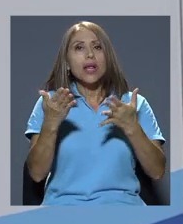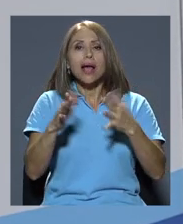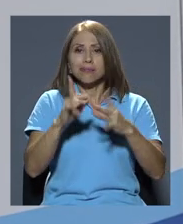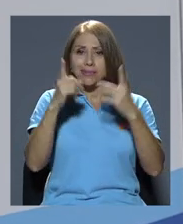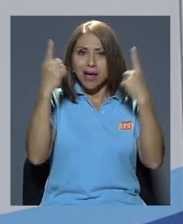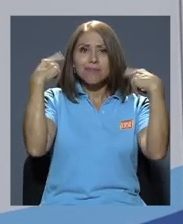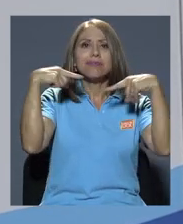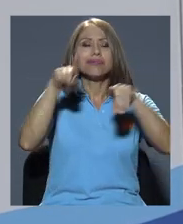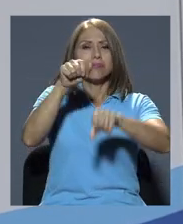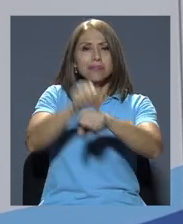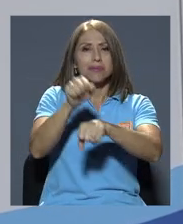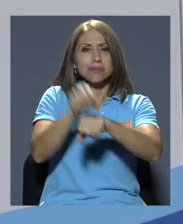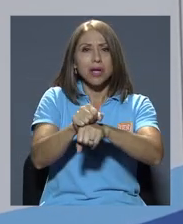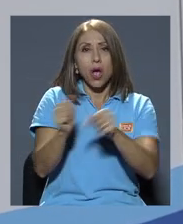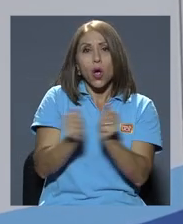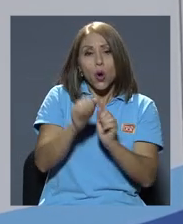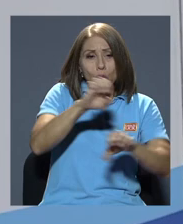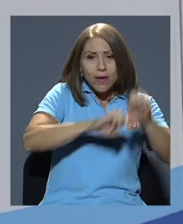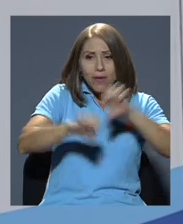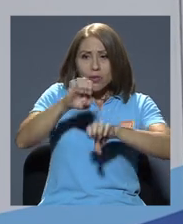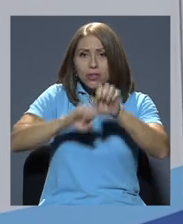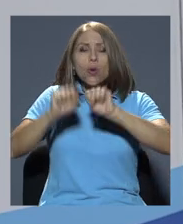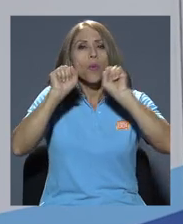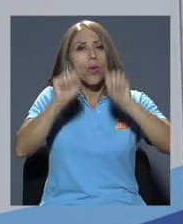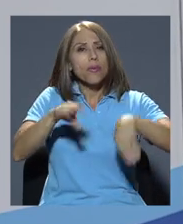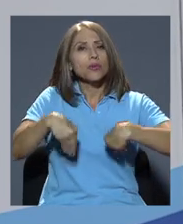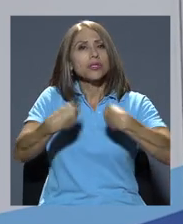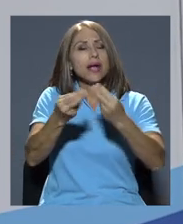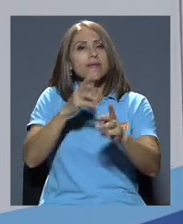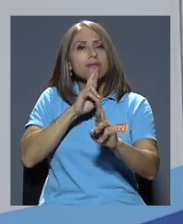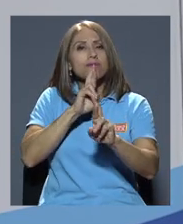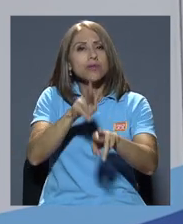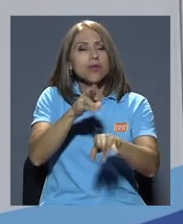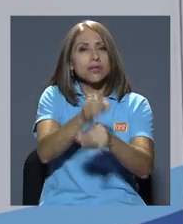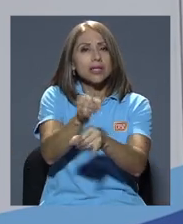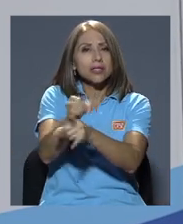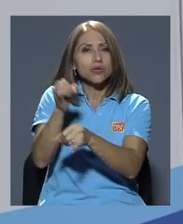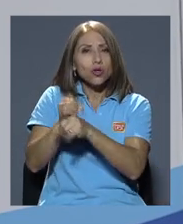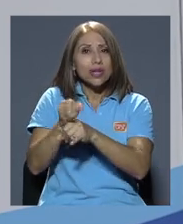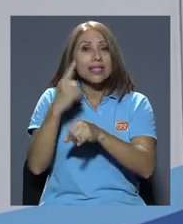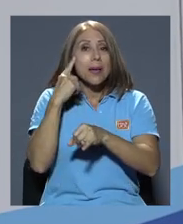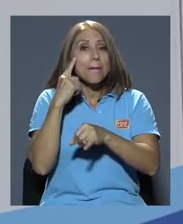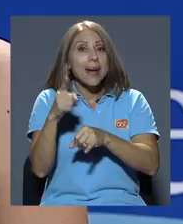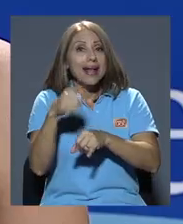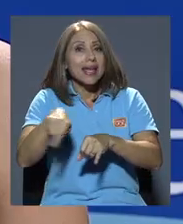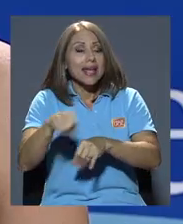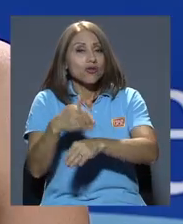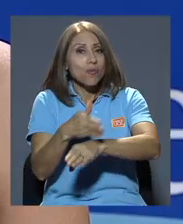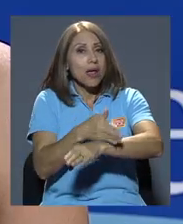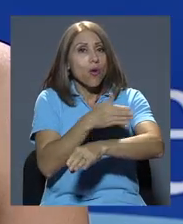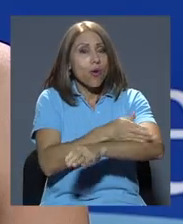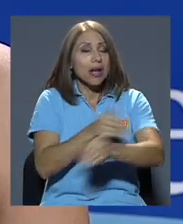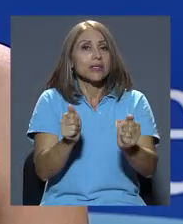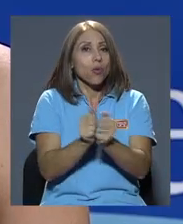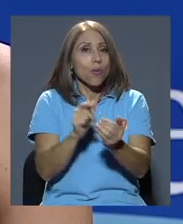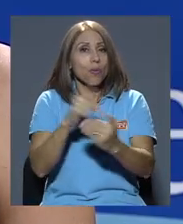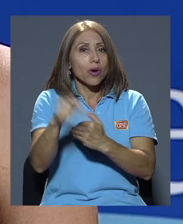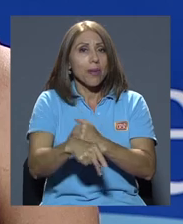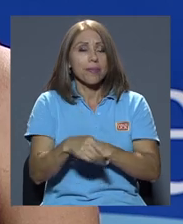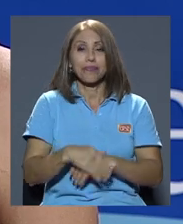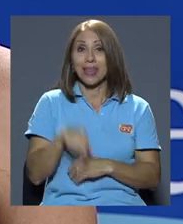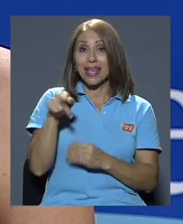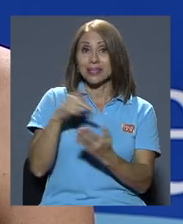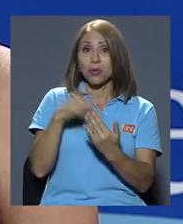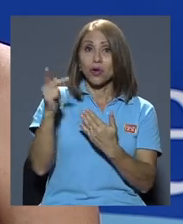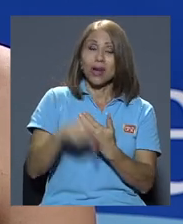podemos brindar los resultados a las instituciones para que creen mejoras en función de programa que están dando y en el caso de este programa